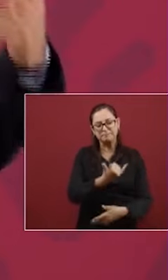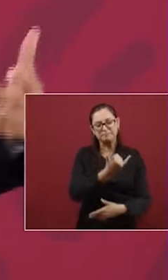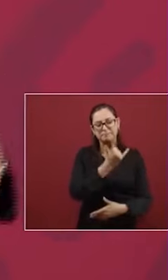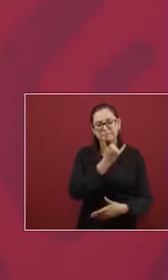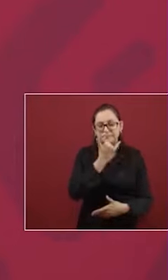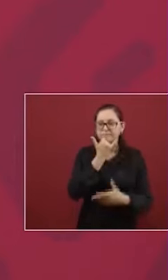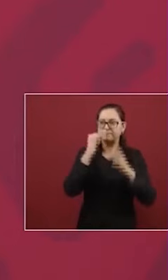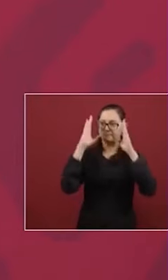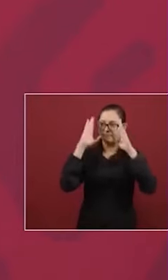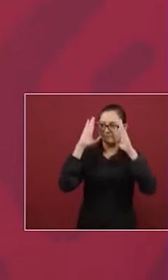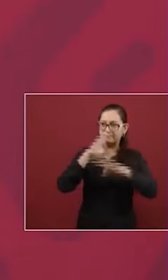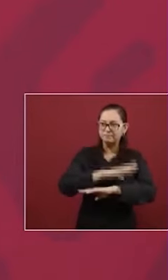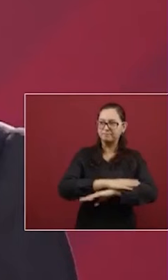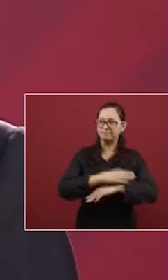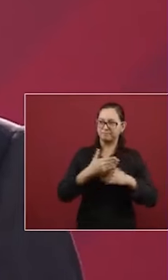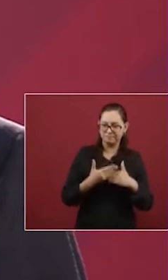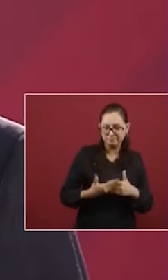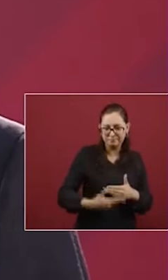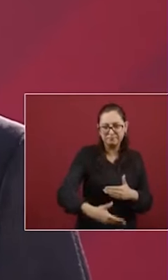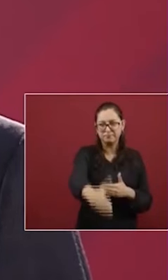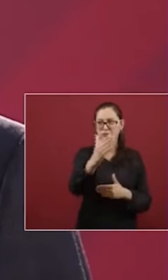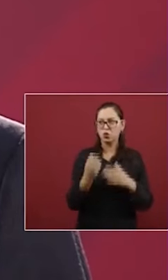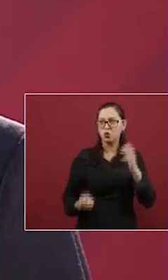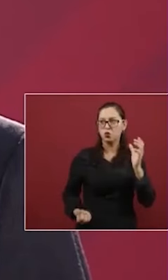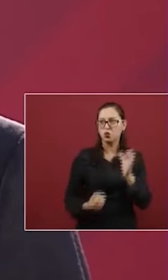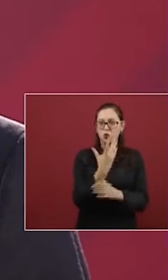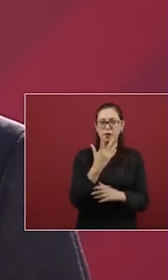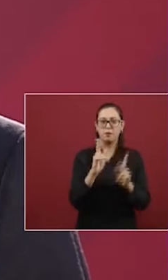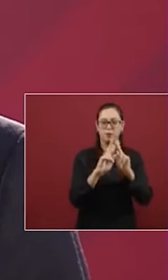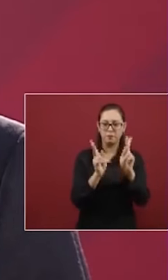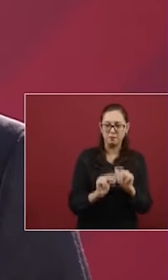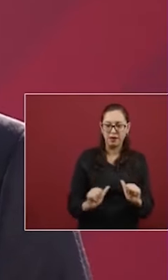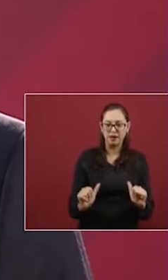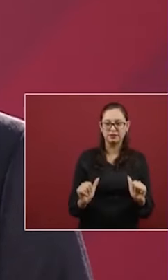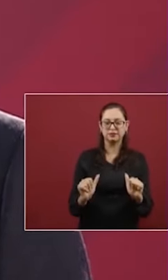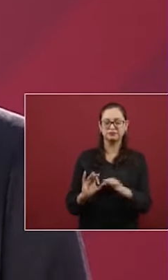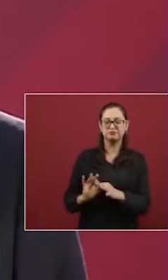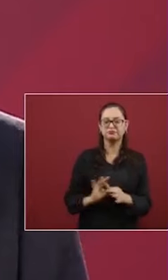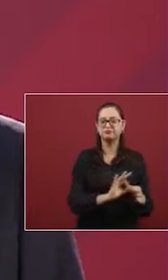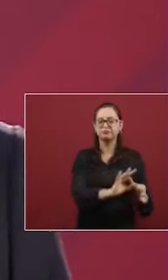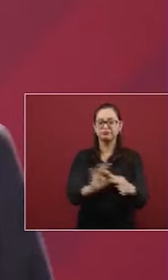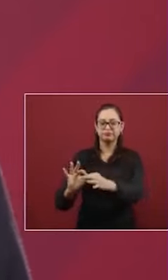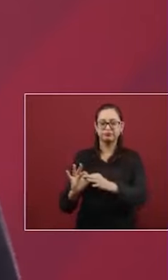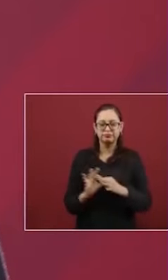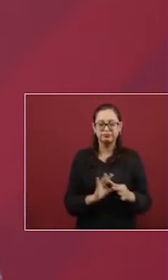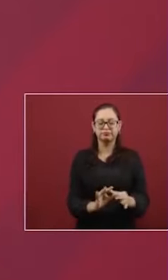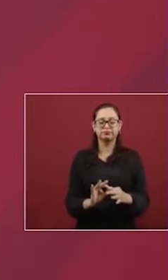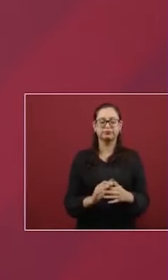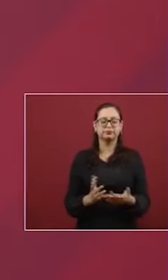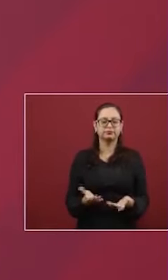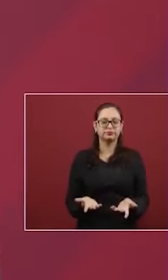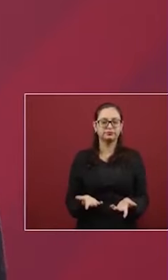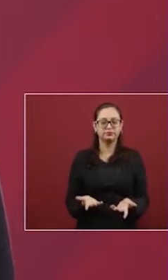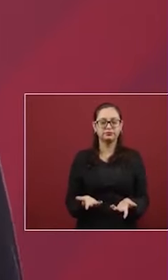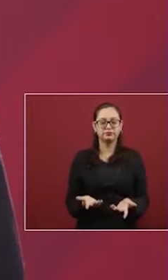65 años que cobran pensiones del Estado. ¿Quién se está quedando todo ese dinero? Al actual presidente de México, Andrés